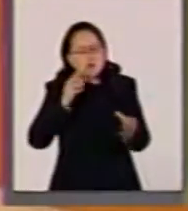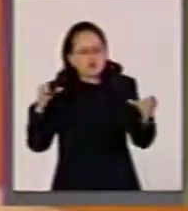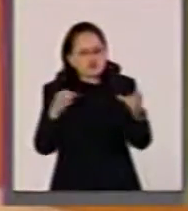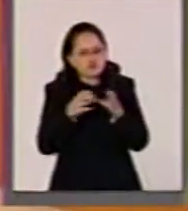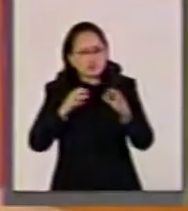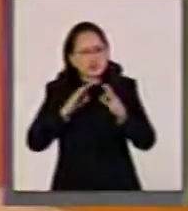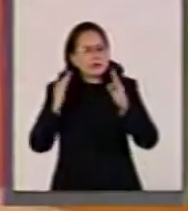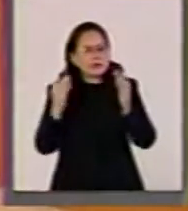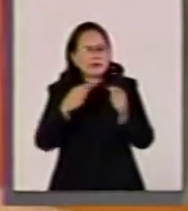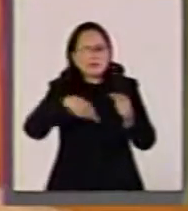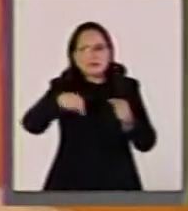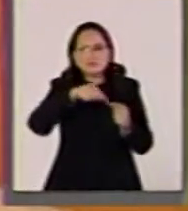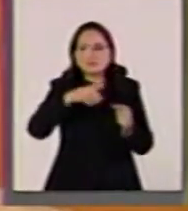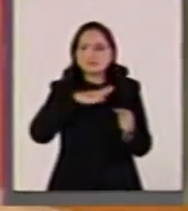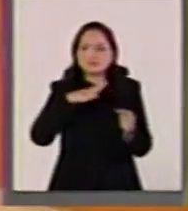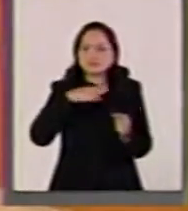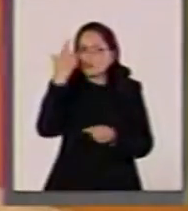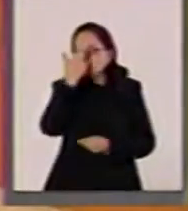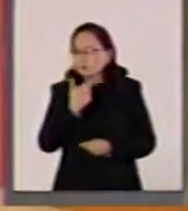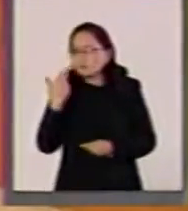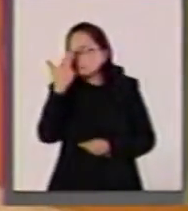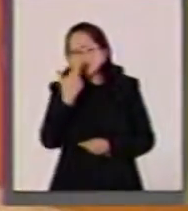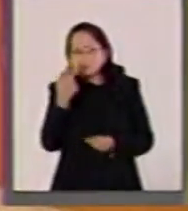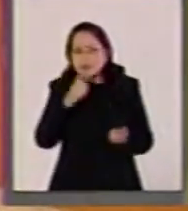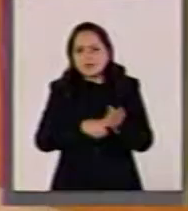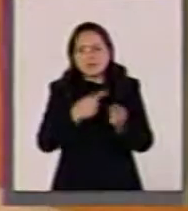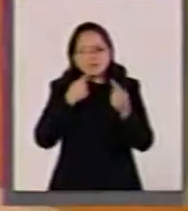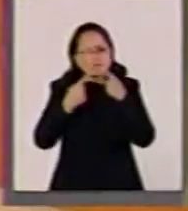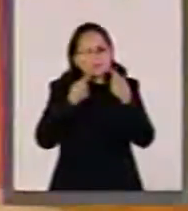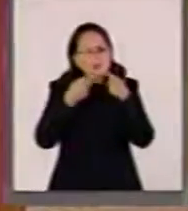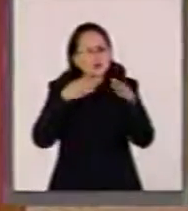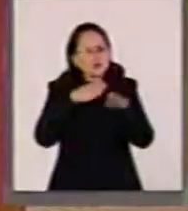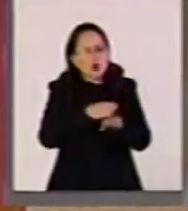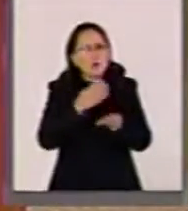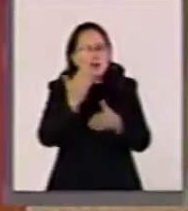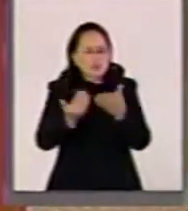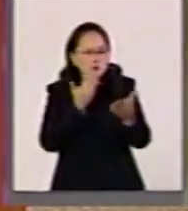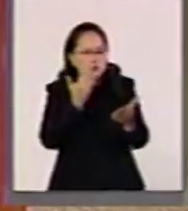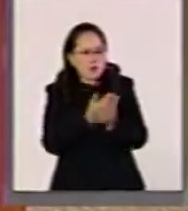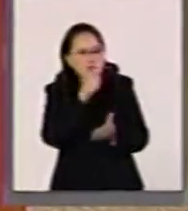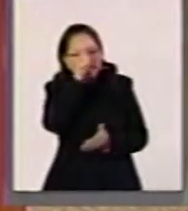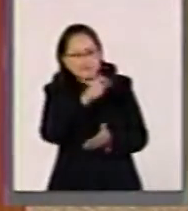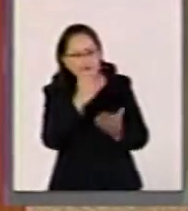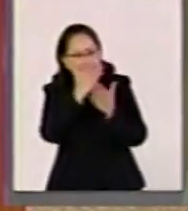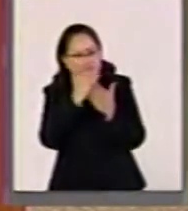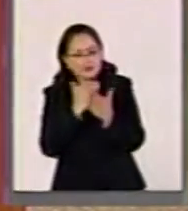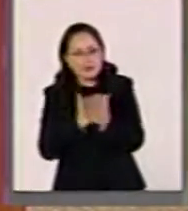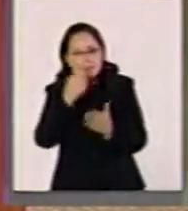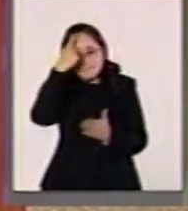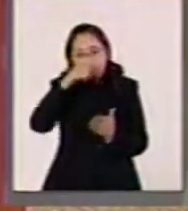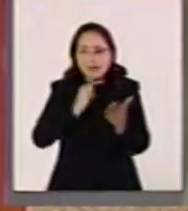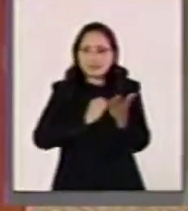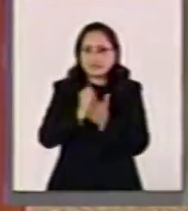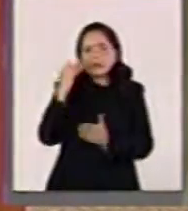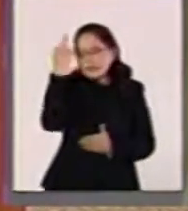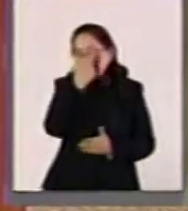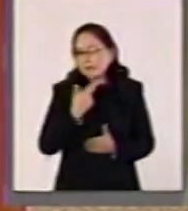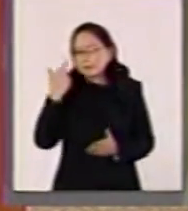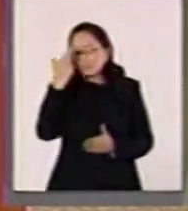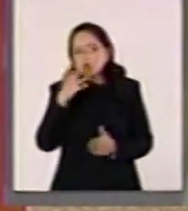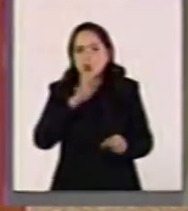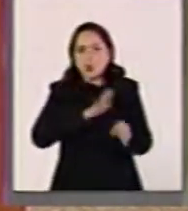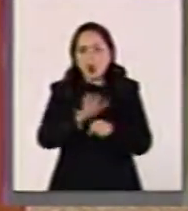esta comisión el proceso de análisis y discusión en torno al perfil y las propuestas de las y los aspirantes para proceder a evaluar la